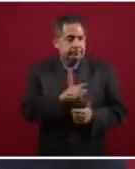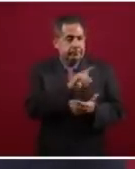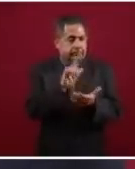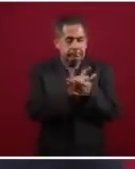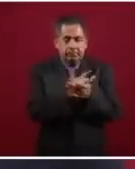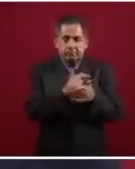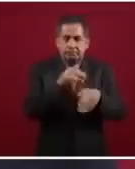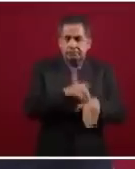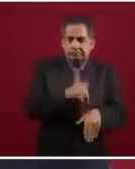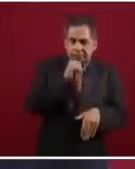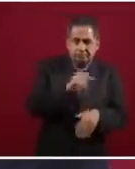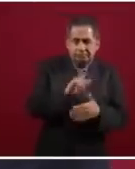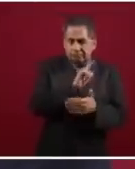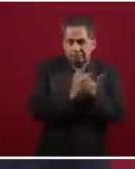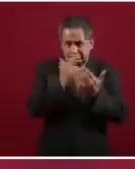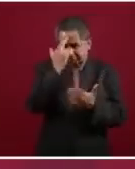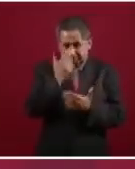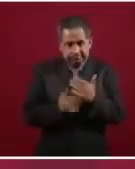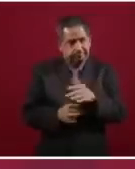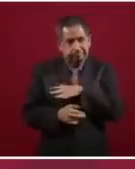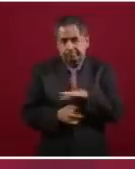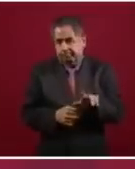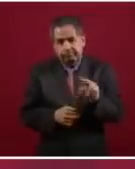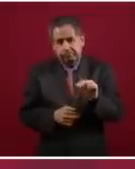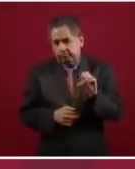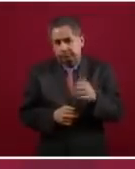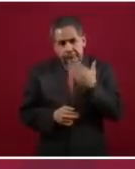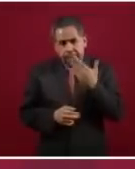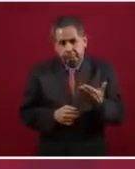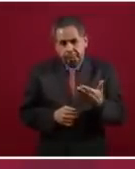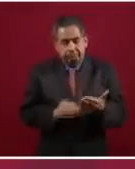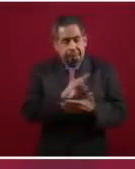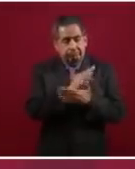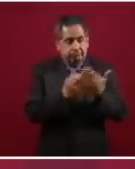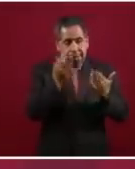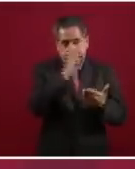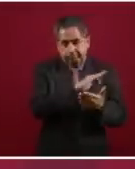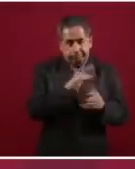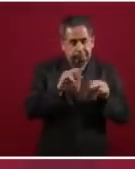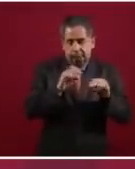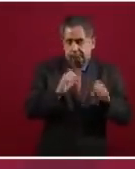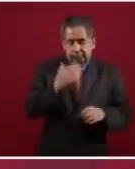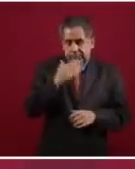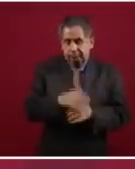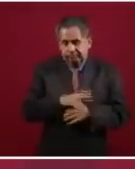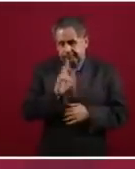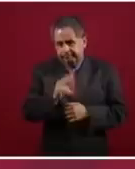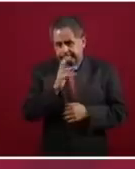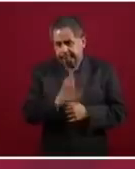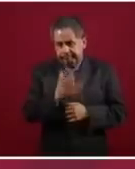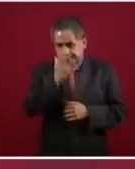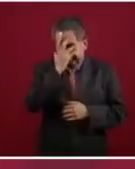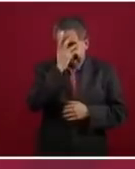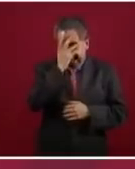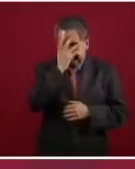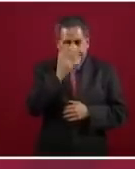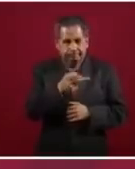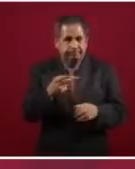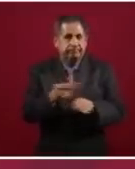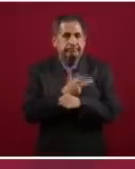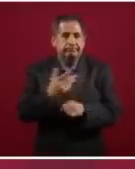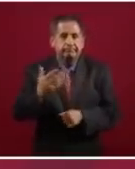ilegalidades, delitos fiscales. Es una vergüenza esto que